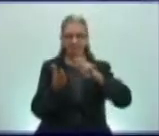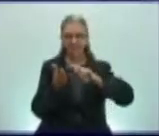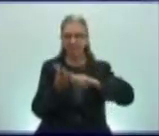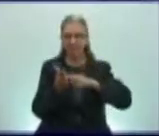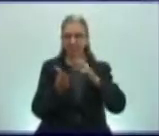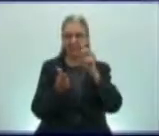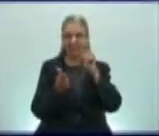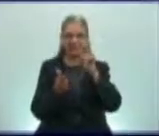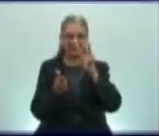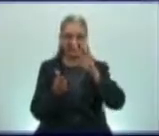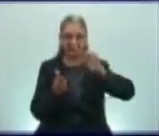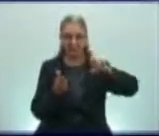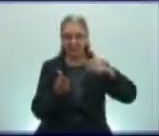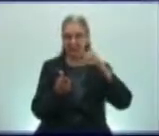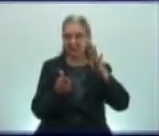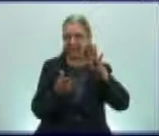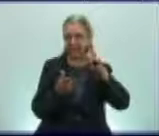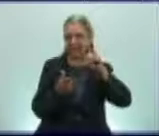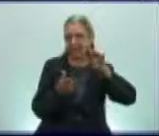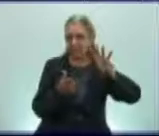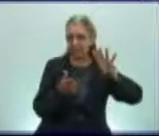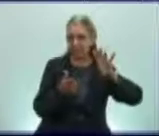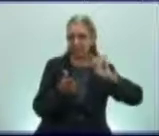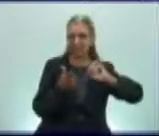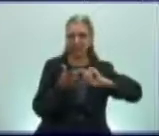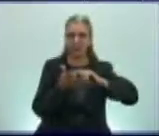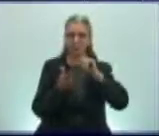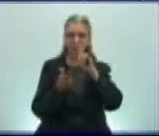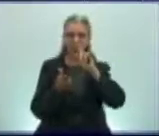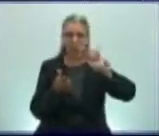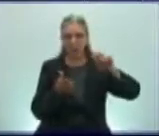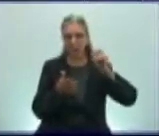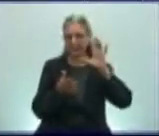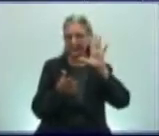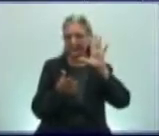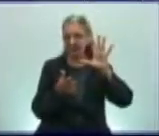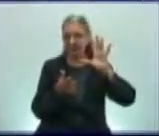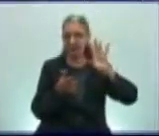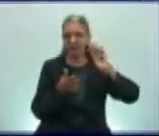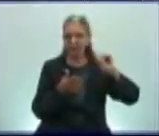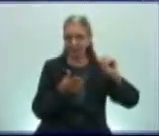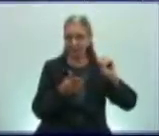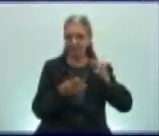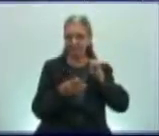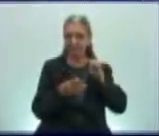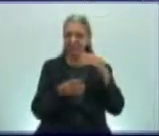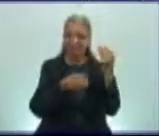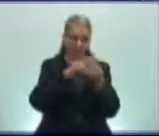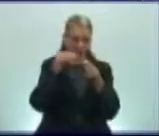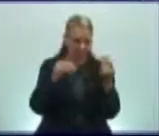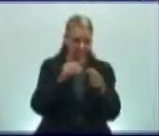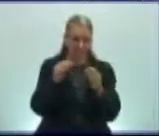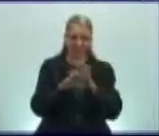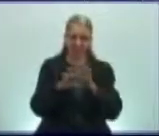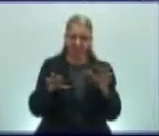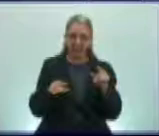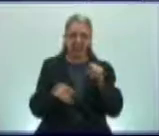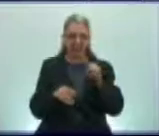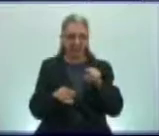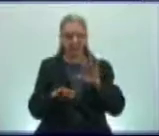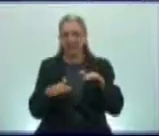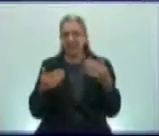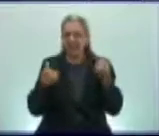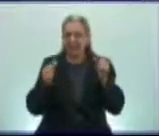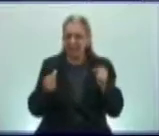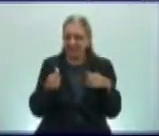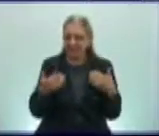por 1,5 metros. Después, por supuesto, de haber sustituido los valores.